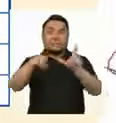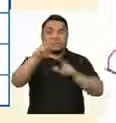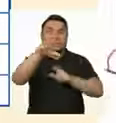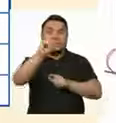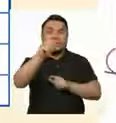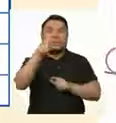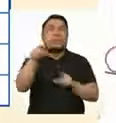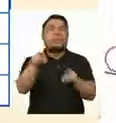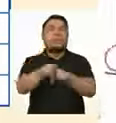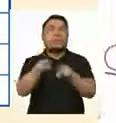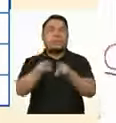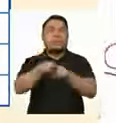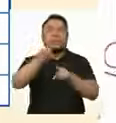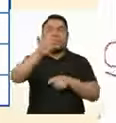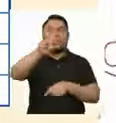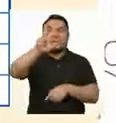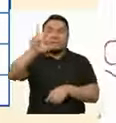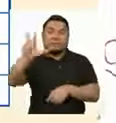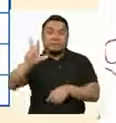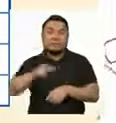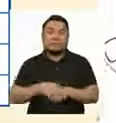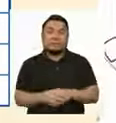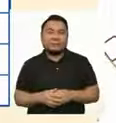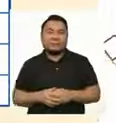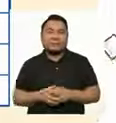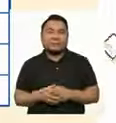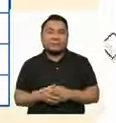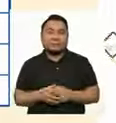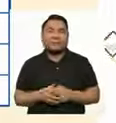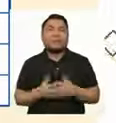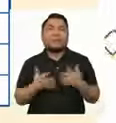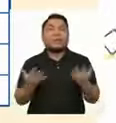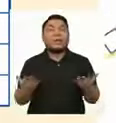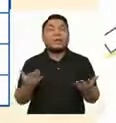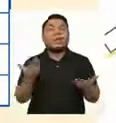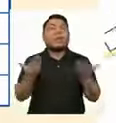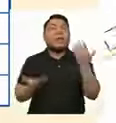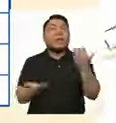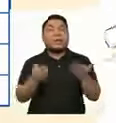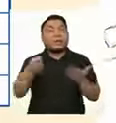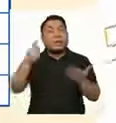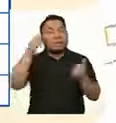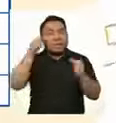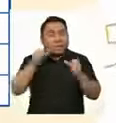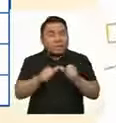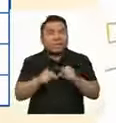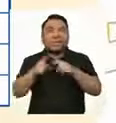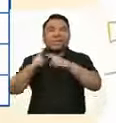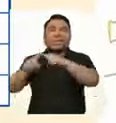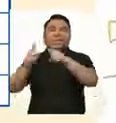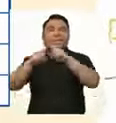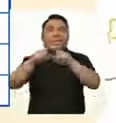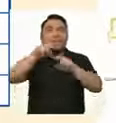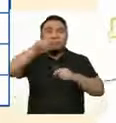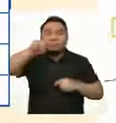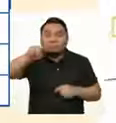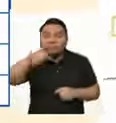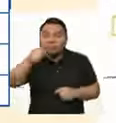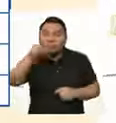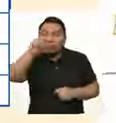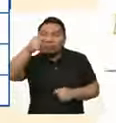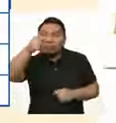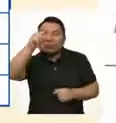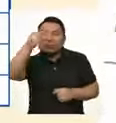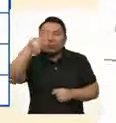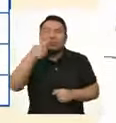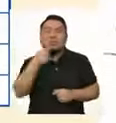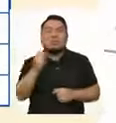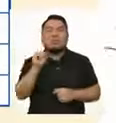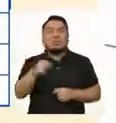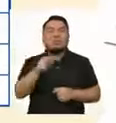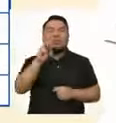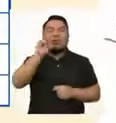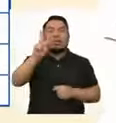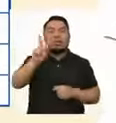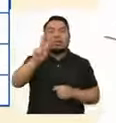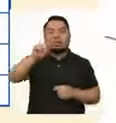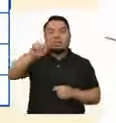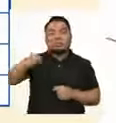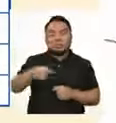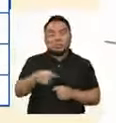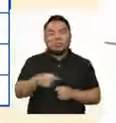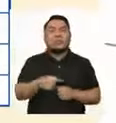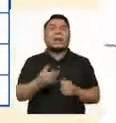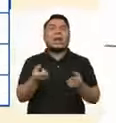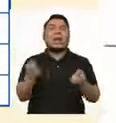es igual a 43 centésimos. A pesar de que se generan diversos decimales, se toman en cuenta dos decimales, es